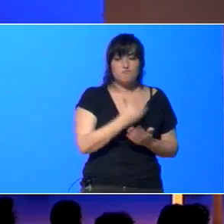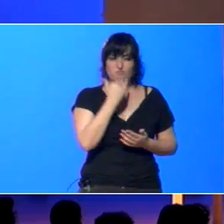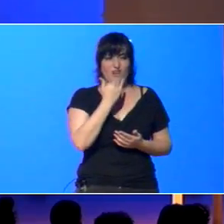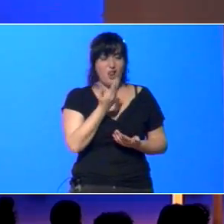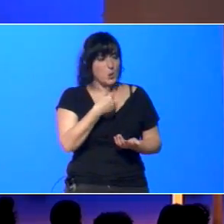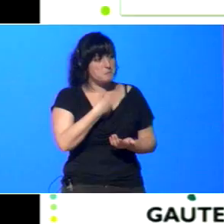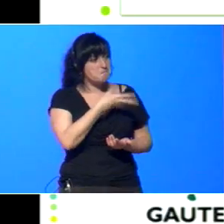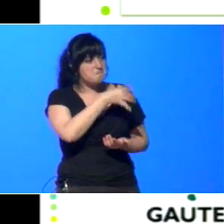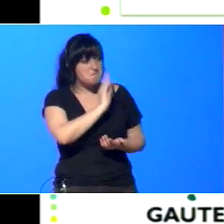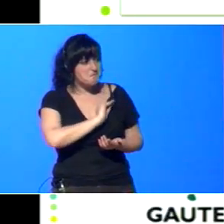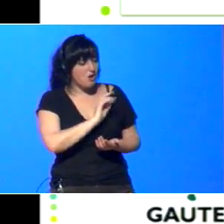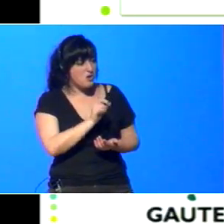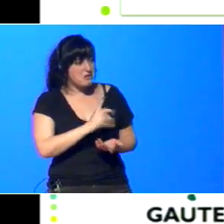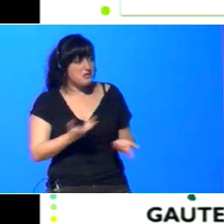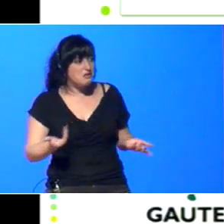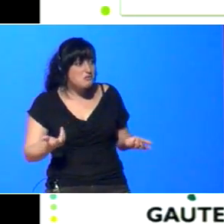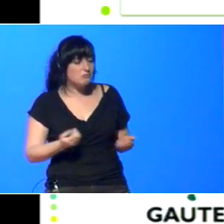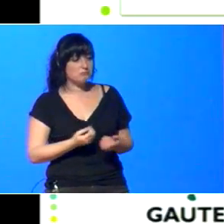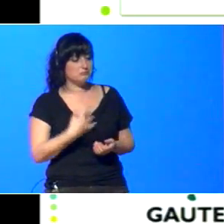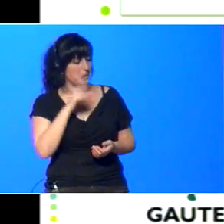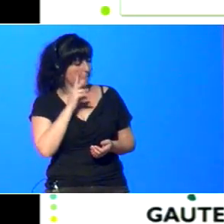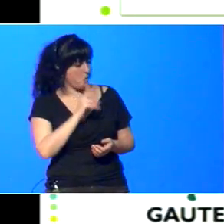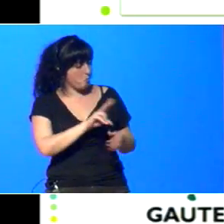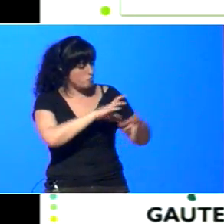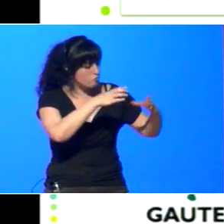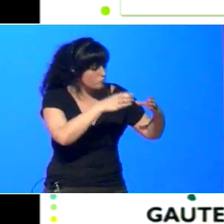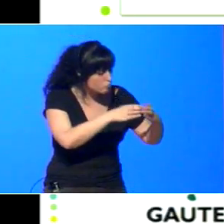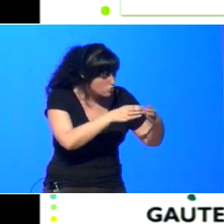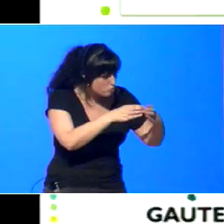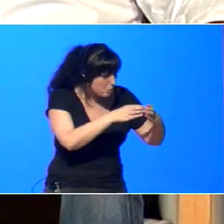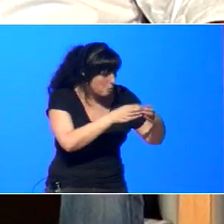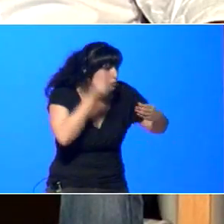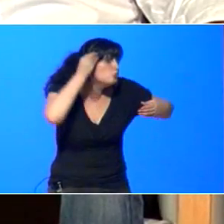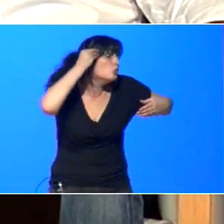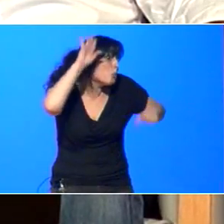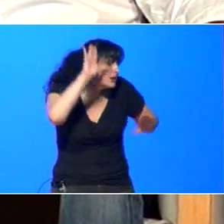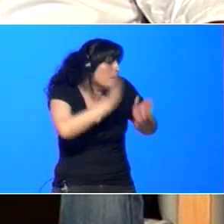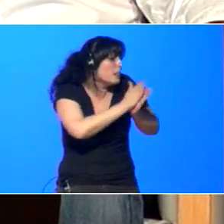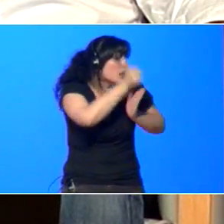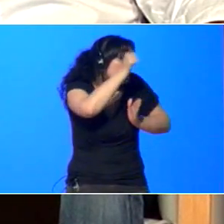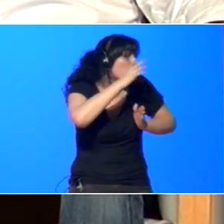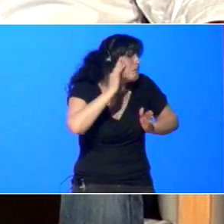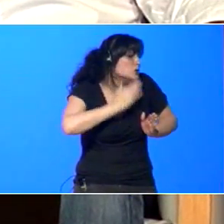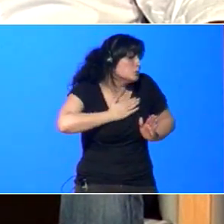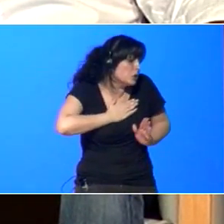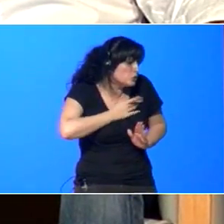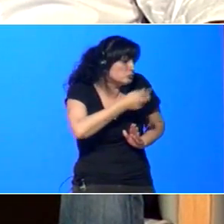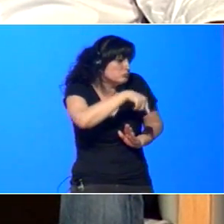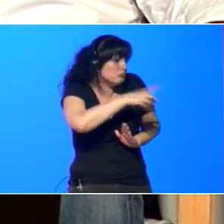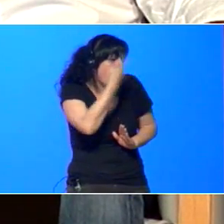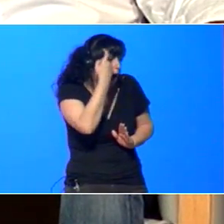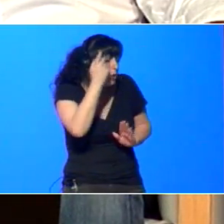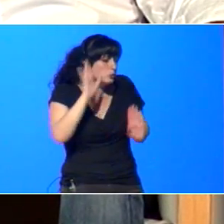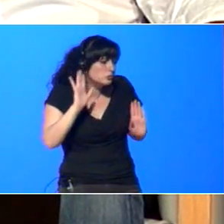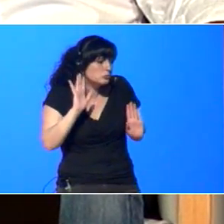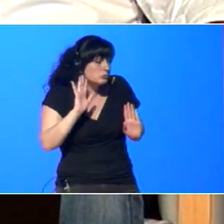entendían. Había un grupo de alumnos que se suponía que eran sus compañeros, estaban en un aula que a ellos les decían que era